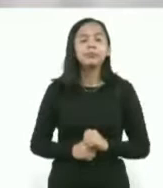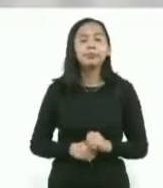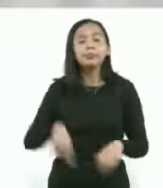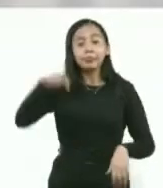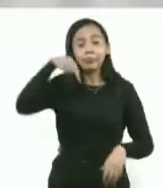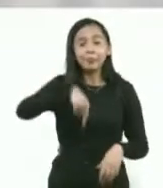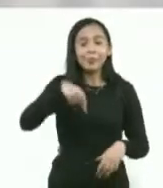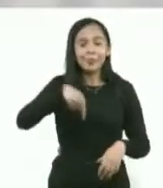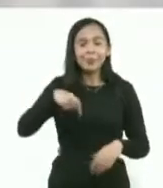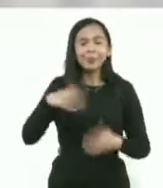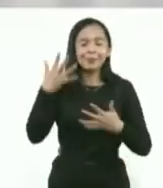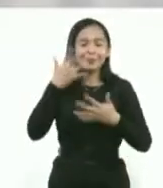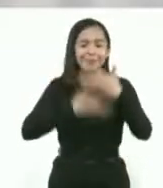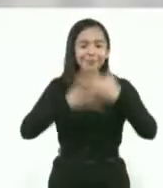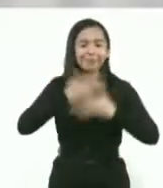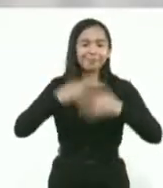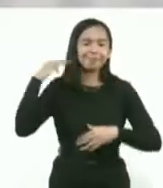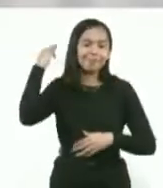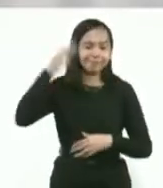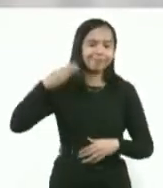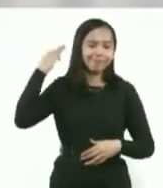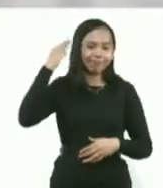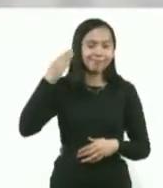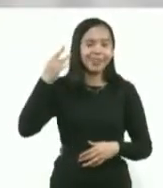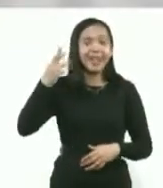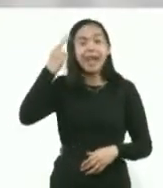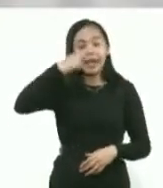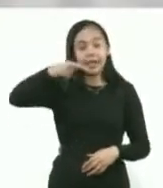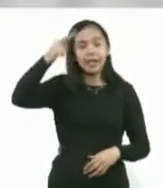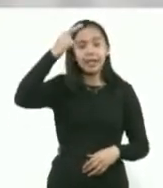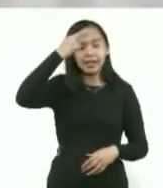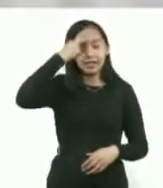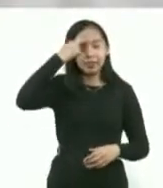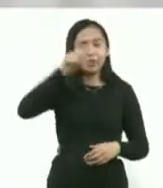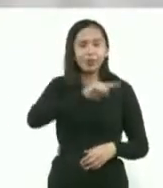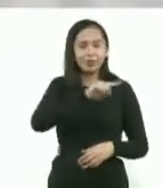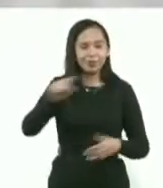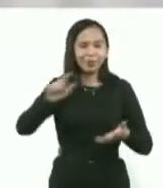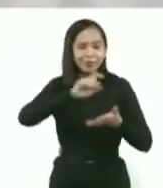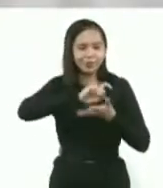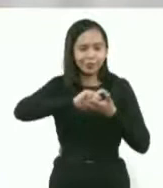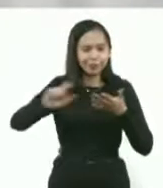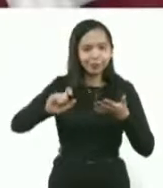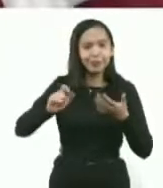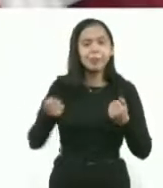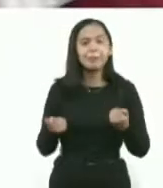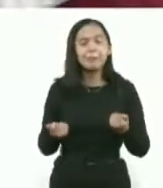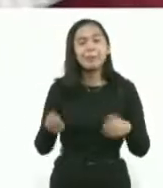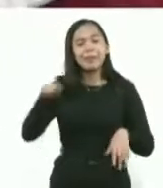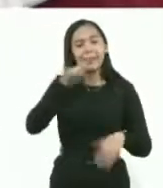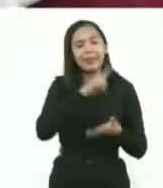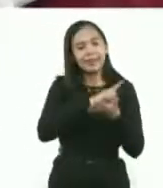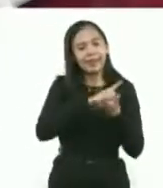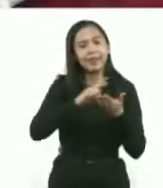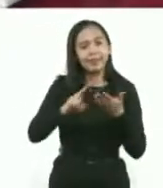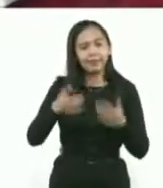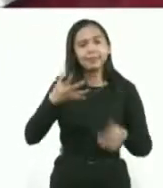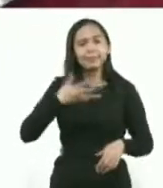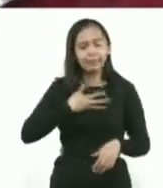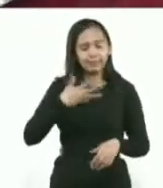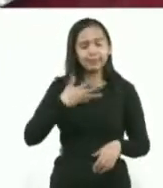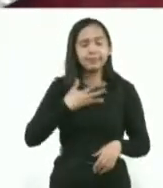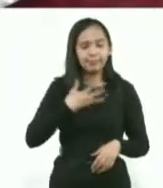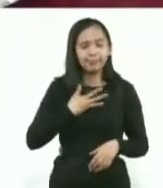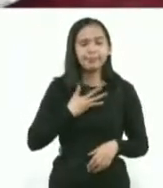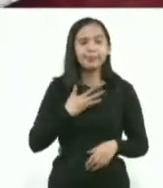15 de marzo para recordarnos a todos como consumidoras y consumidores de estos derechos humanos